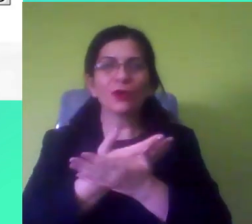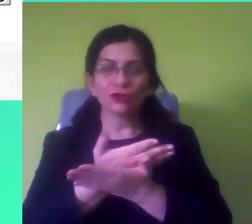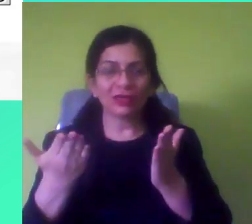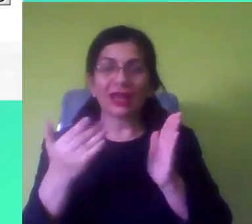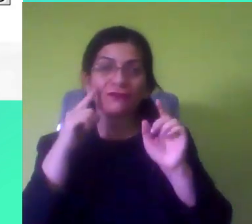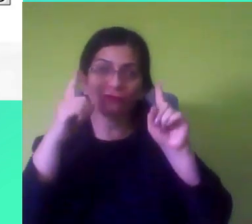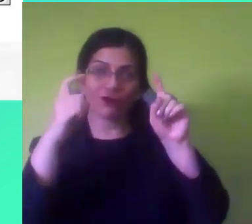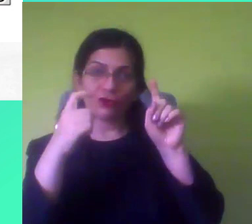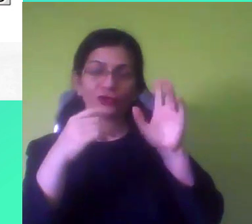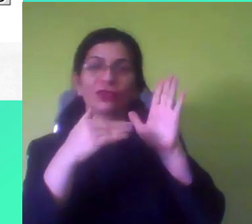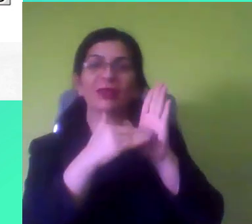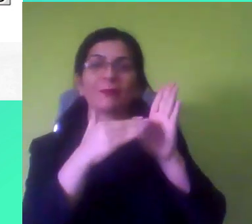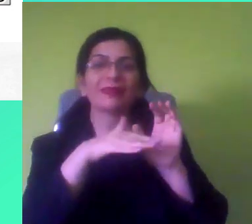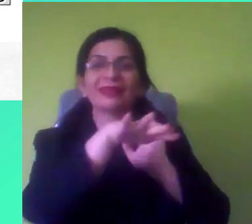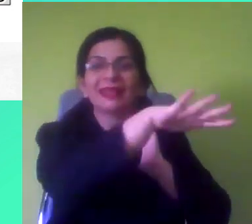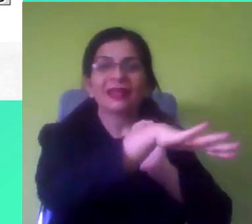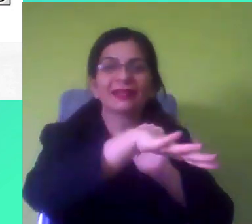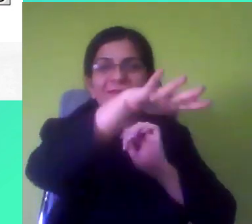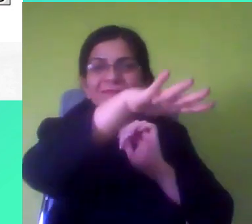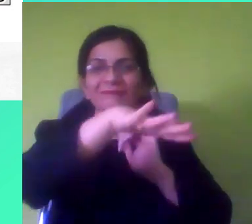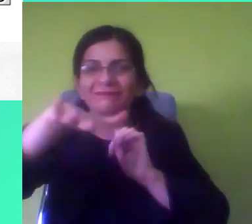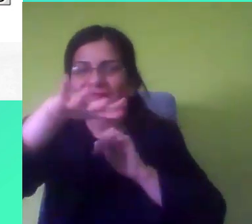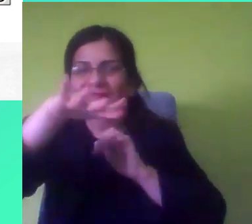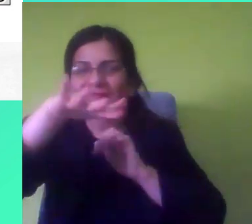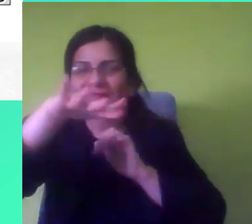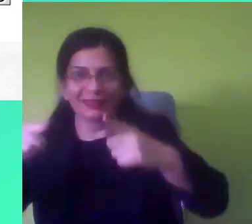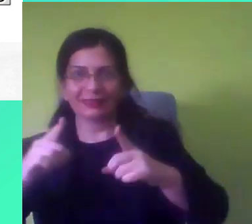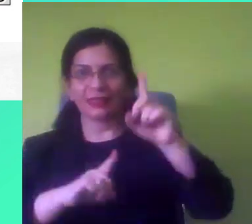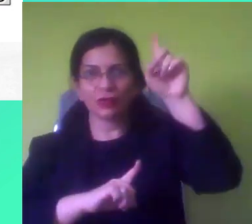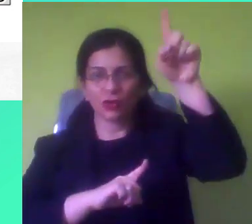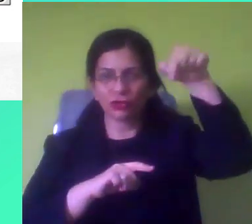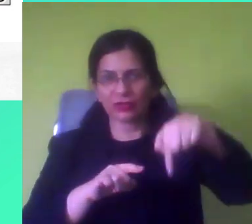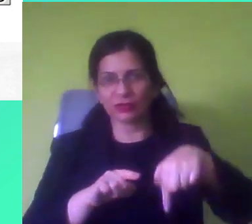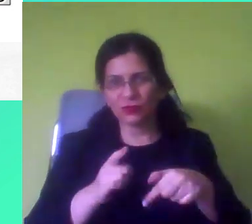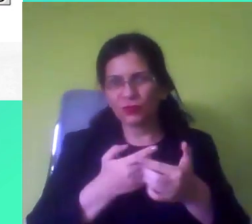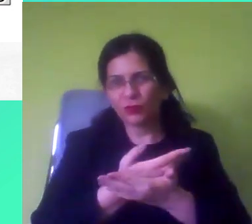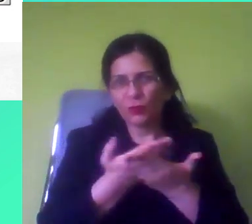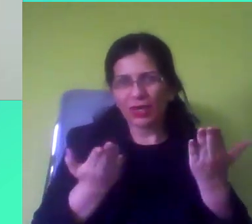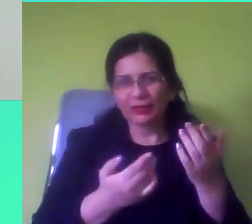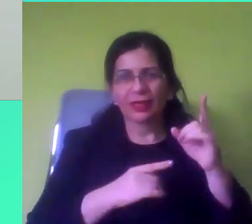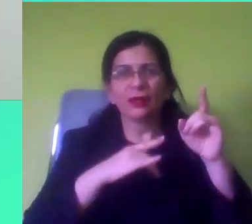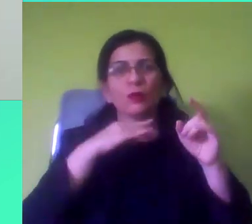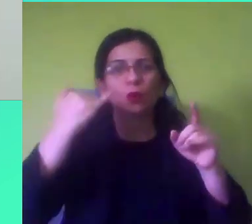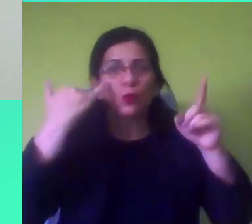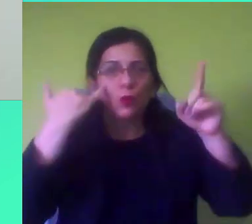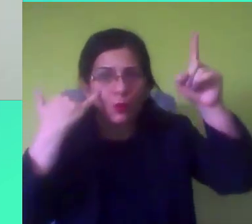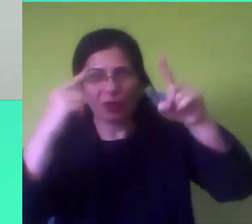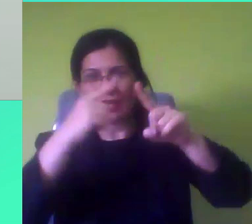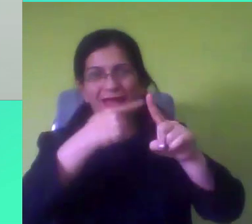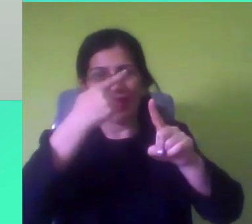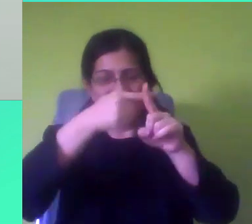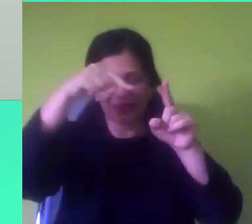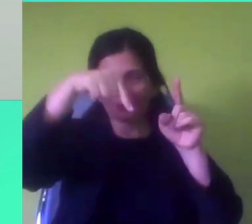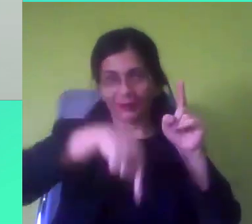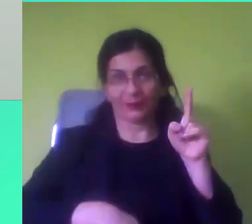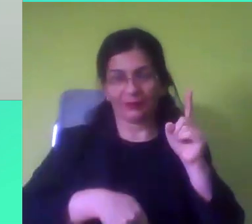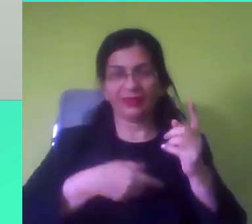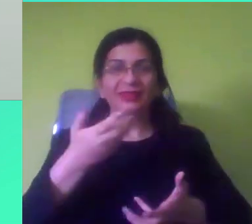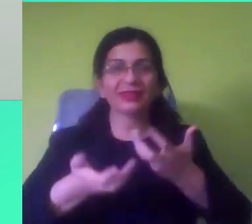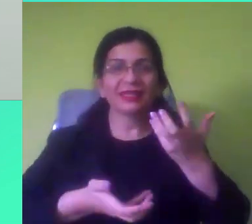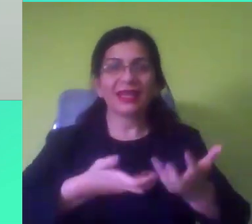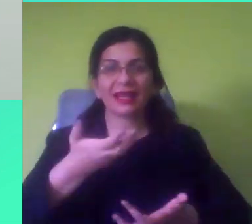diferentes regiones que hay en los Andes argentinos, como explicó Lucas, de norte a sur, tenemos desde Jujuy hasta Tierra del Fuego